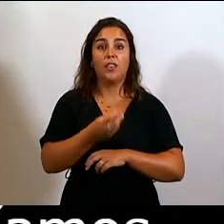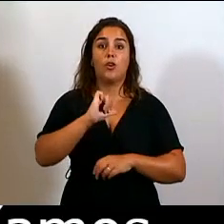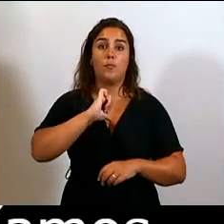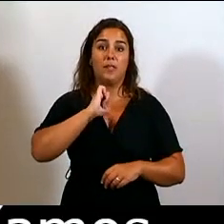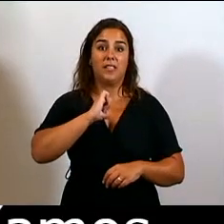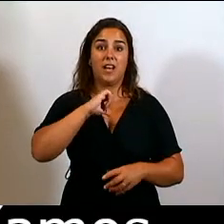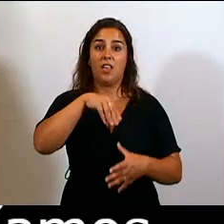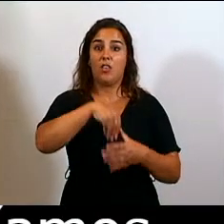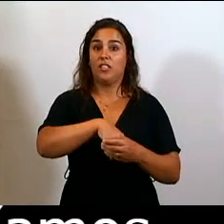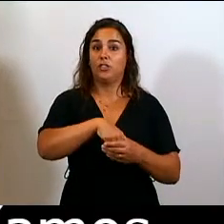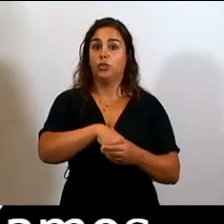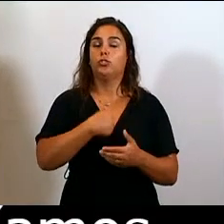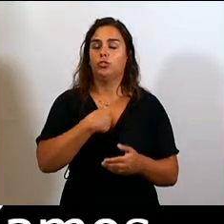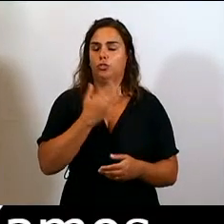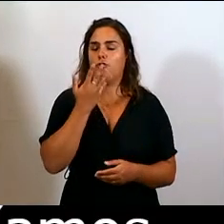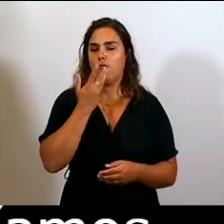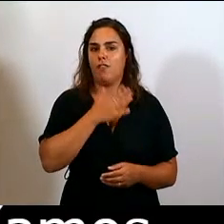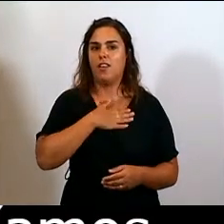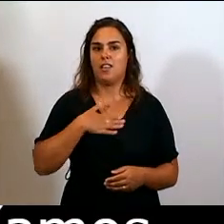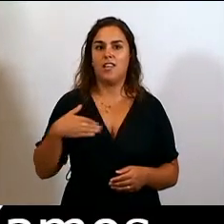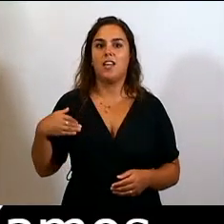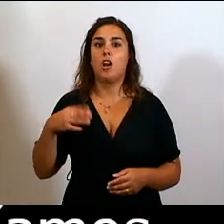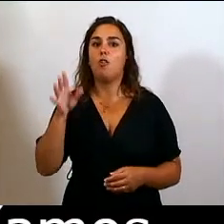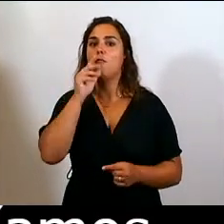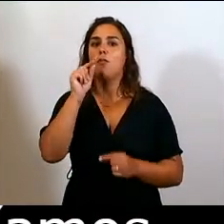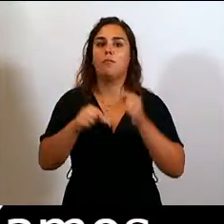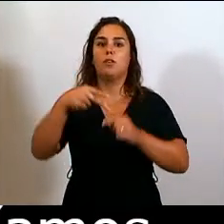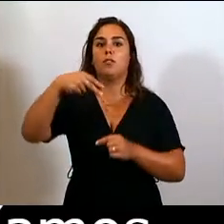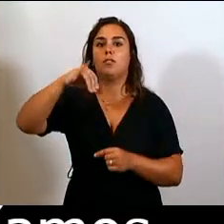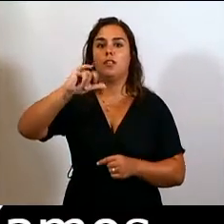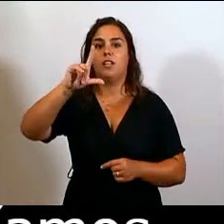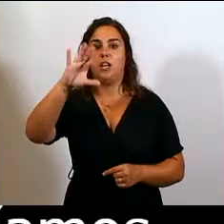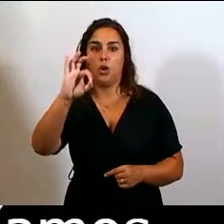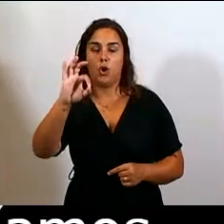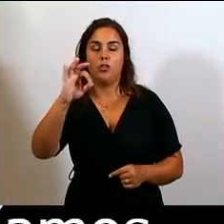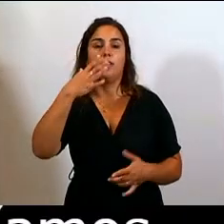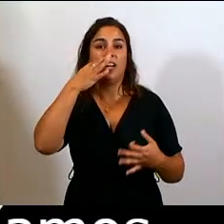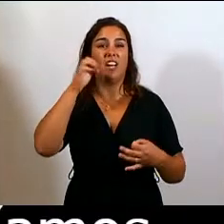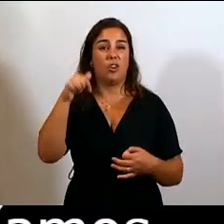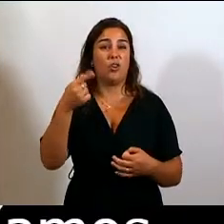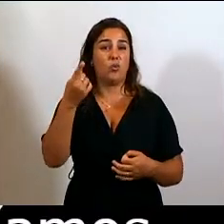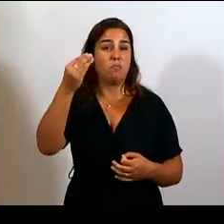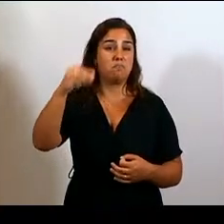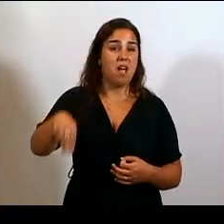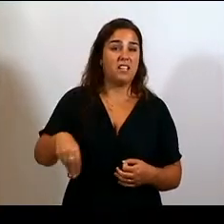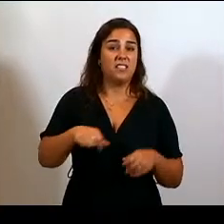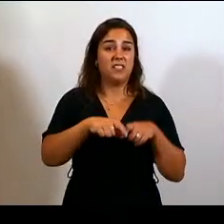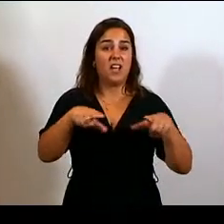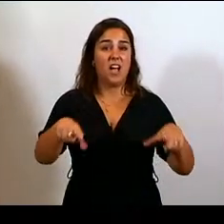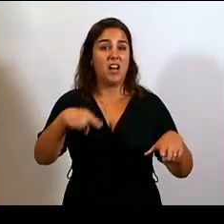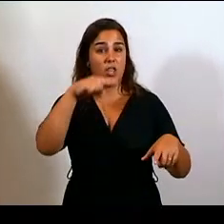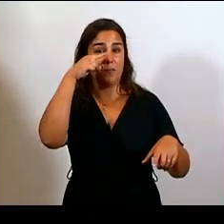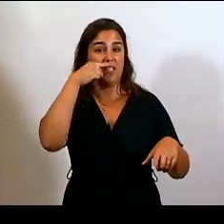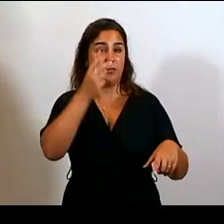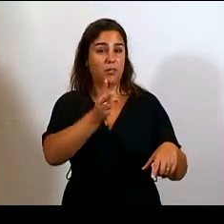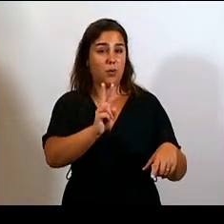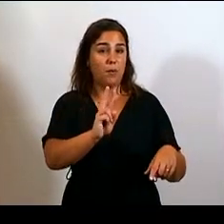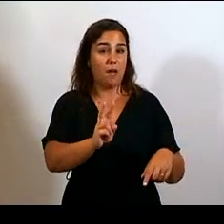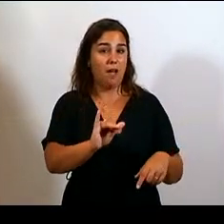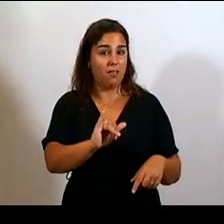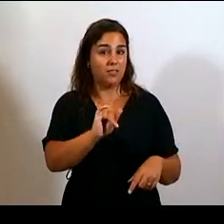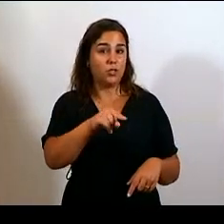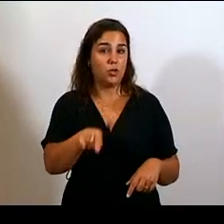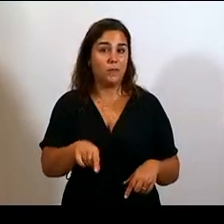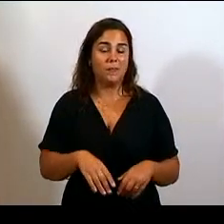hospitalizados de afectados por el virus del Nilo. Creo que hoy ha habido un nuevo caso en el área de salud Don Benito Villanueva, si no me equivoco.